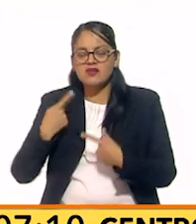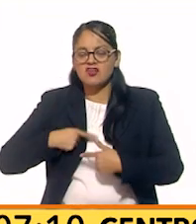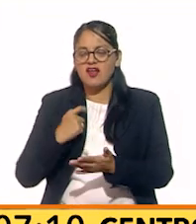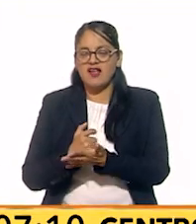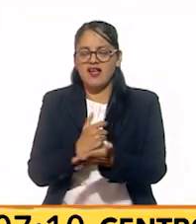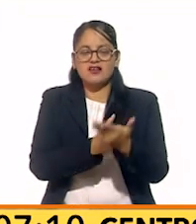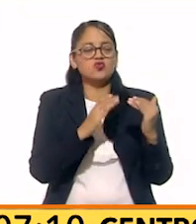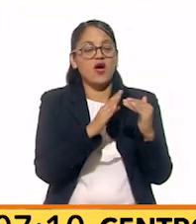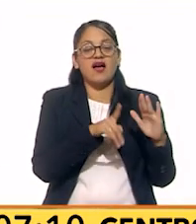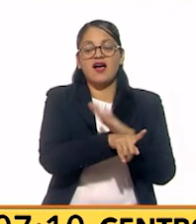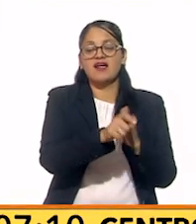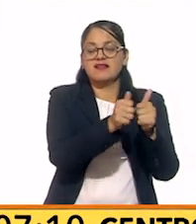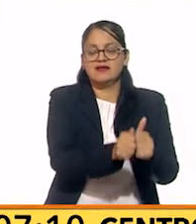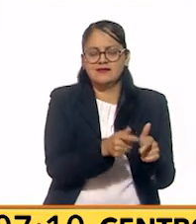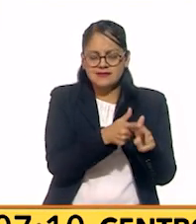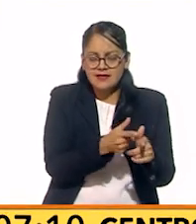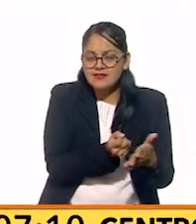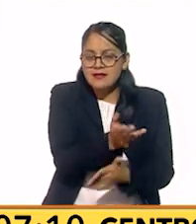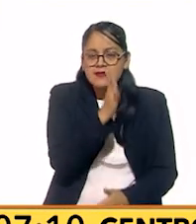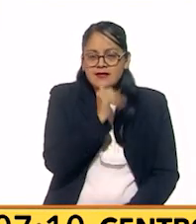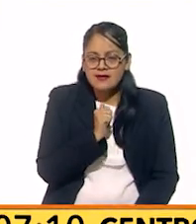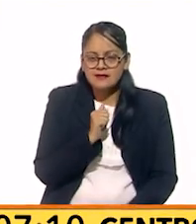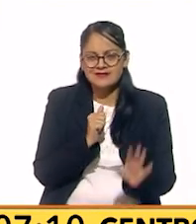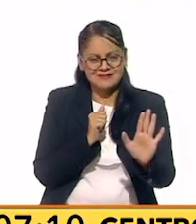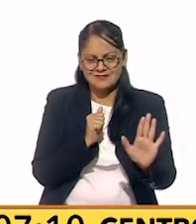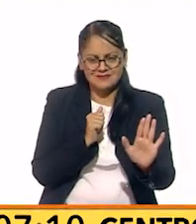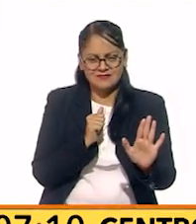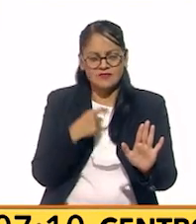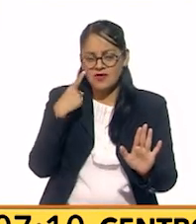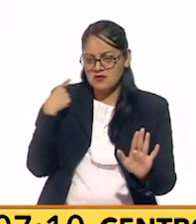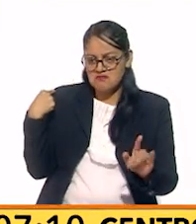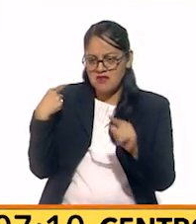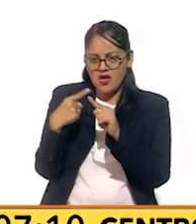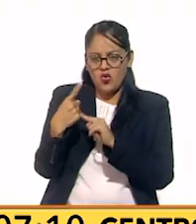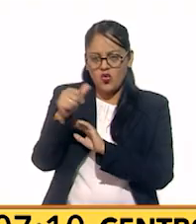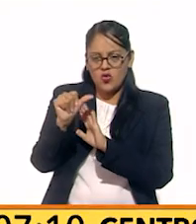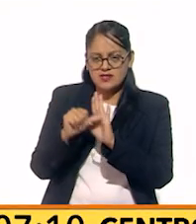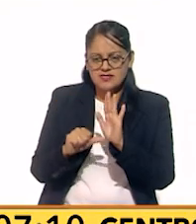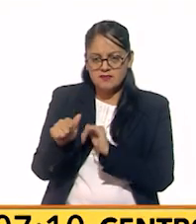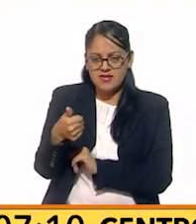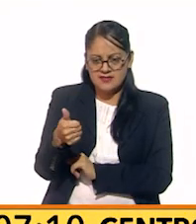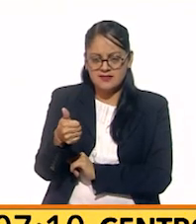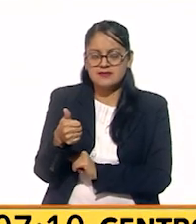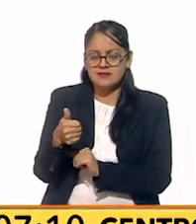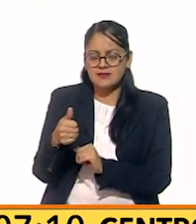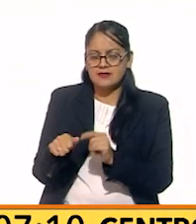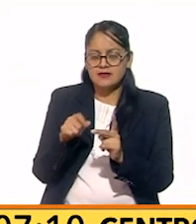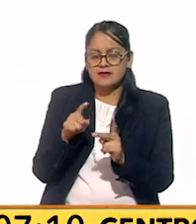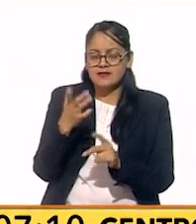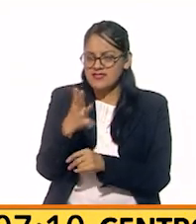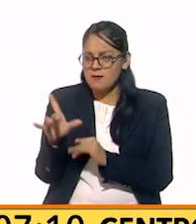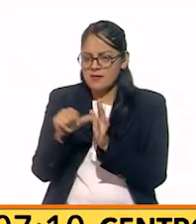sus casas. Y lo que hemos visto en esos 11 meses, 10 meses del mandato de Donald Trump